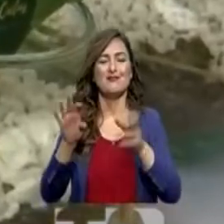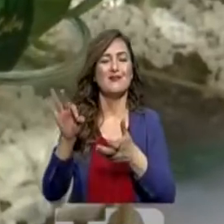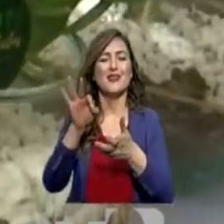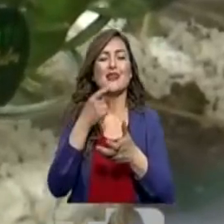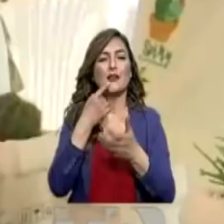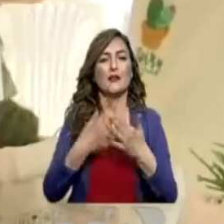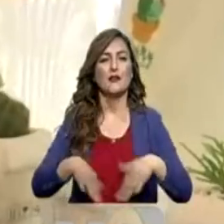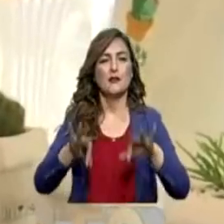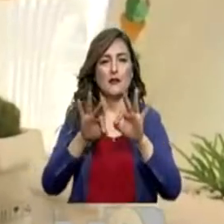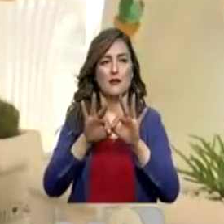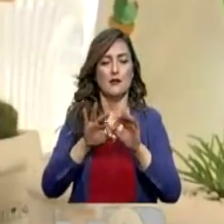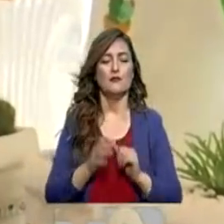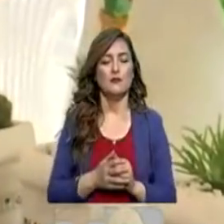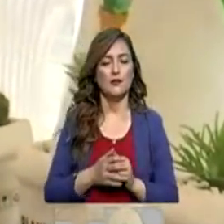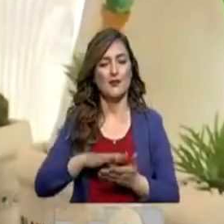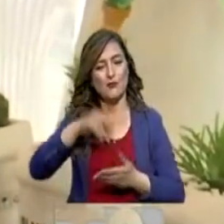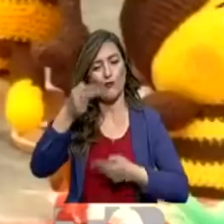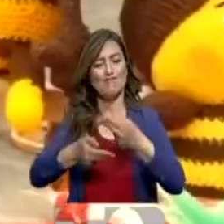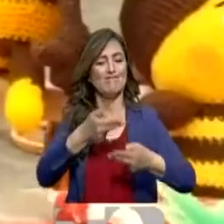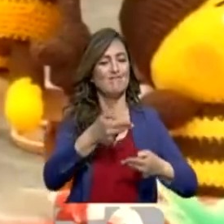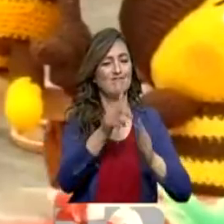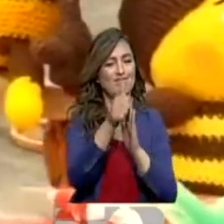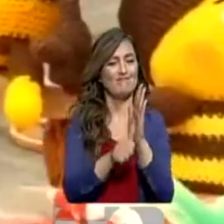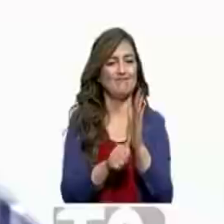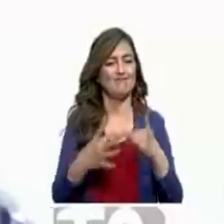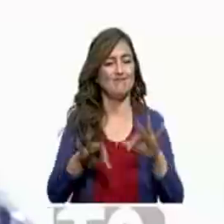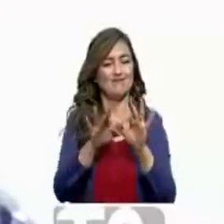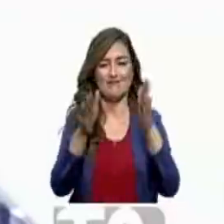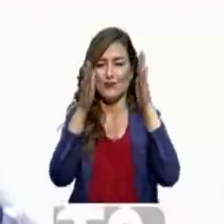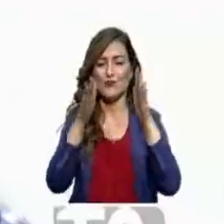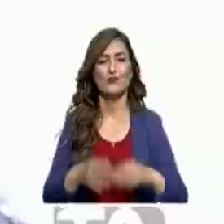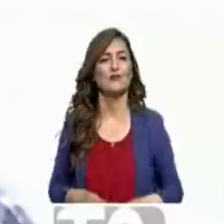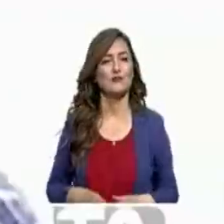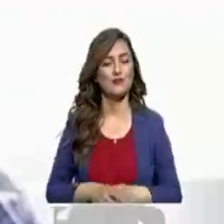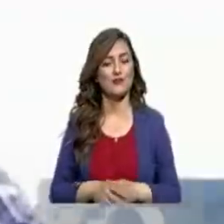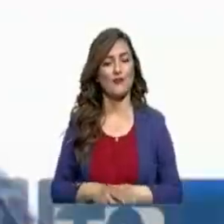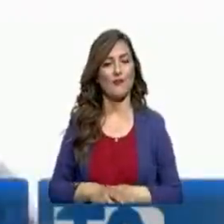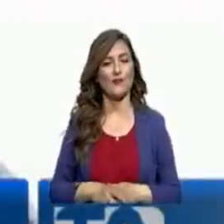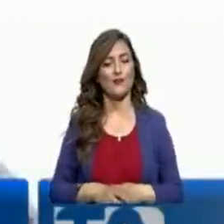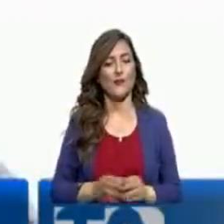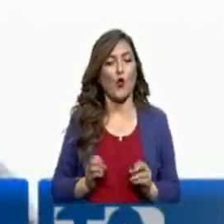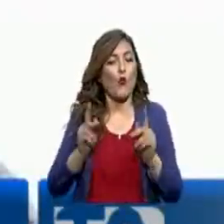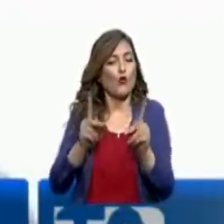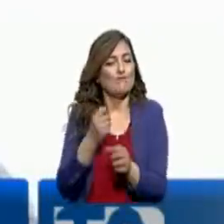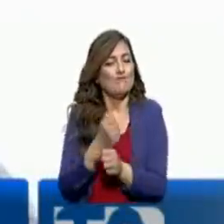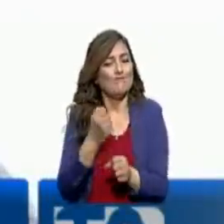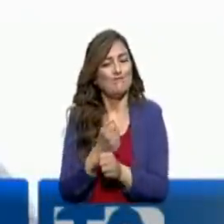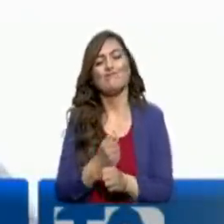y es la importancia que tendrán los emprendedores y artesanos. Es justamente abrir opciones